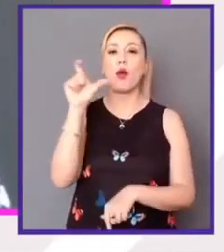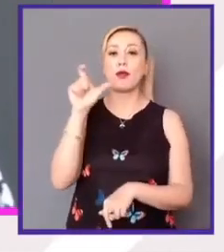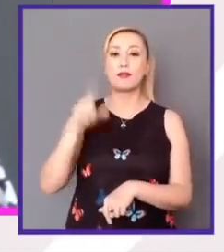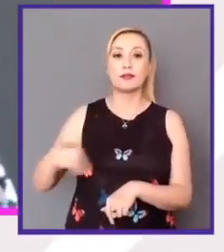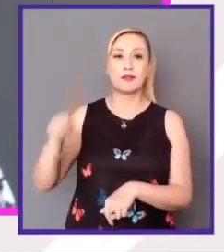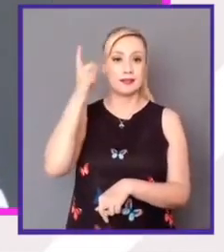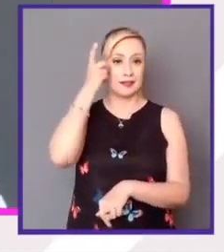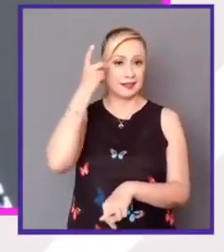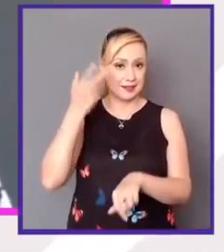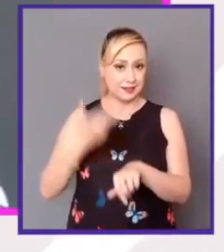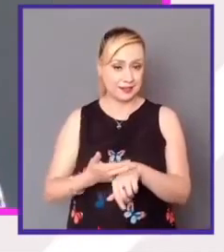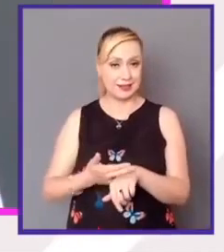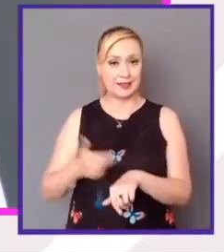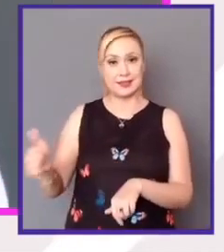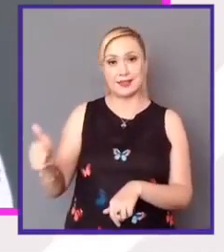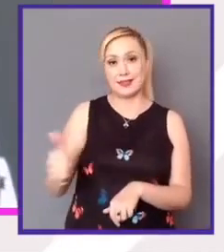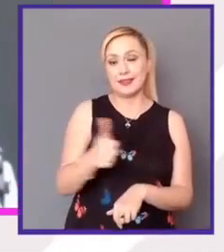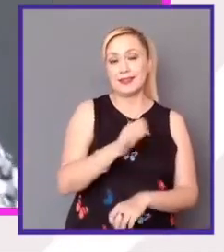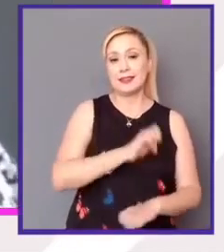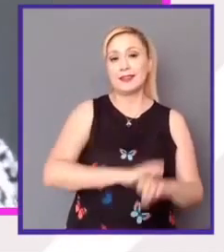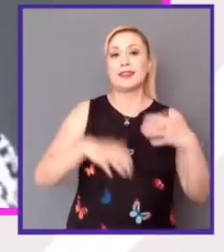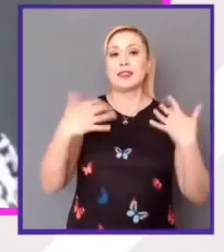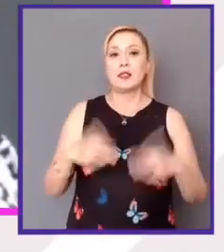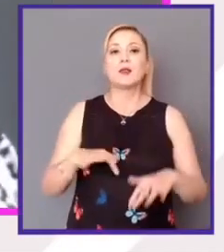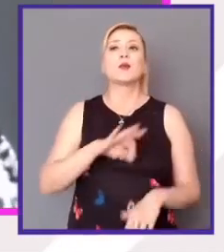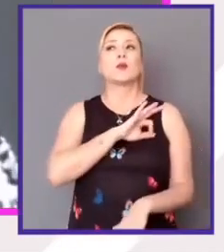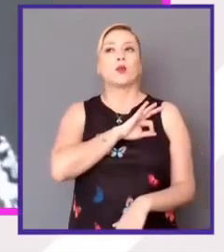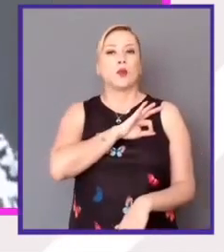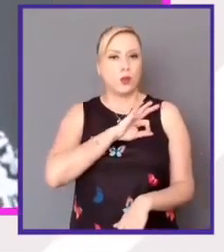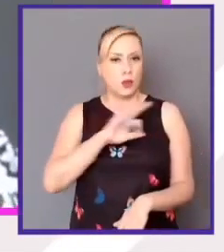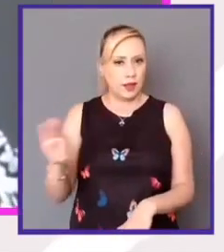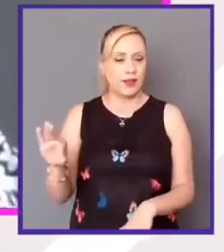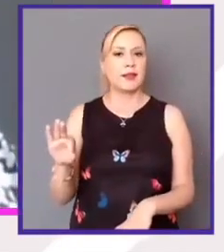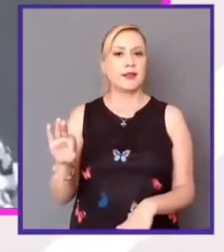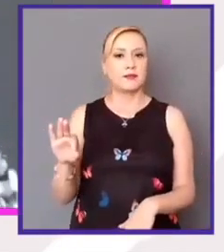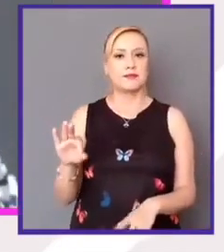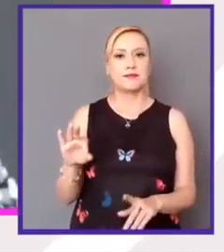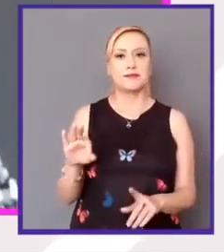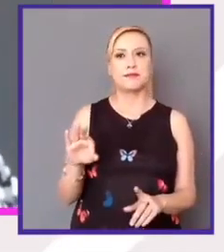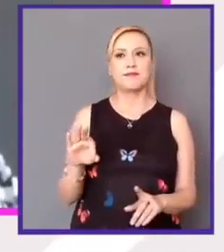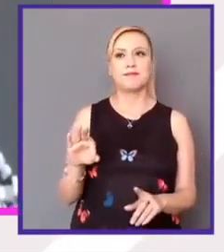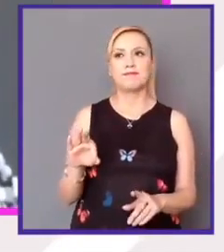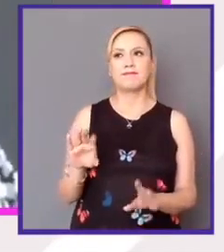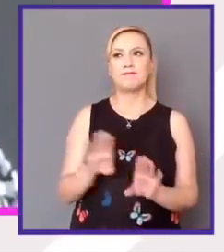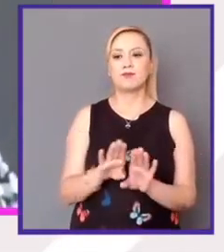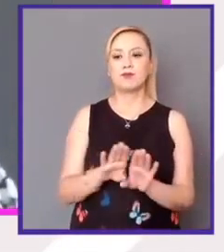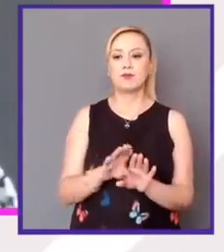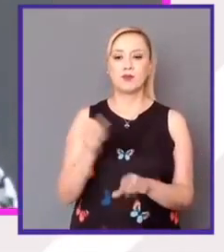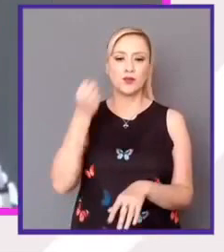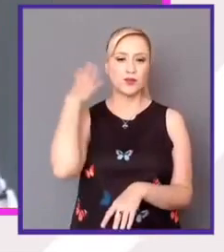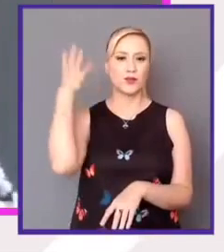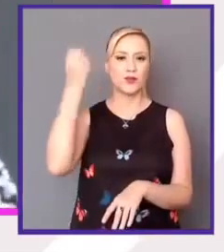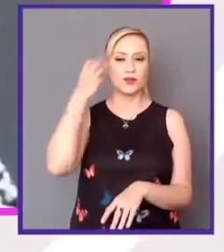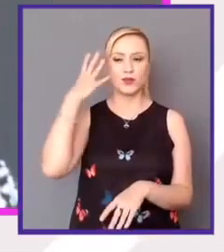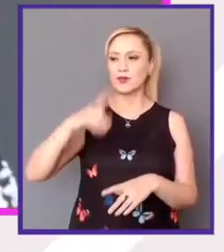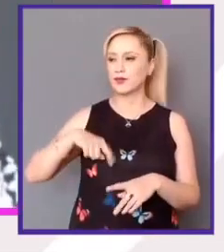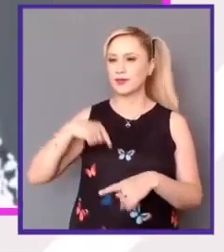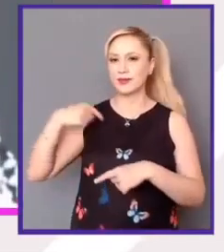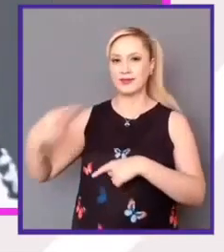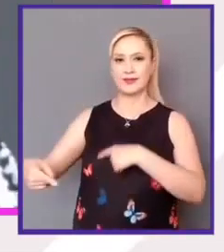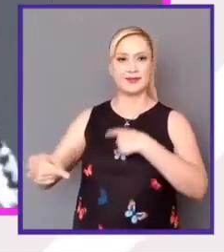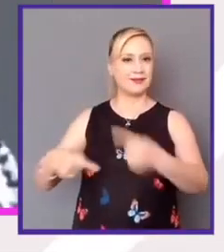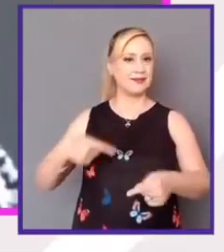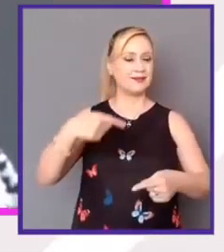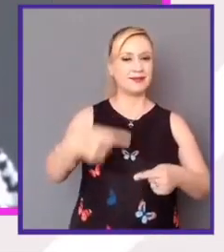directivas y los directivos de las empresas puedan reproducir estos discursos antirracistas y antidiscriminatorios,